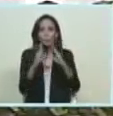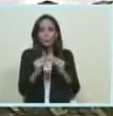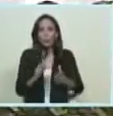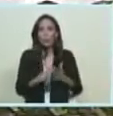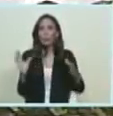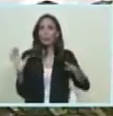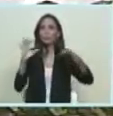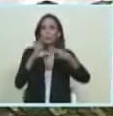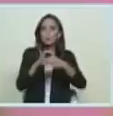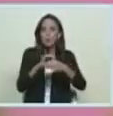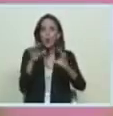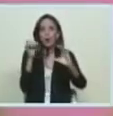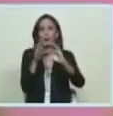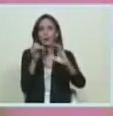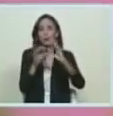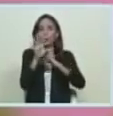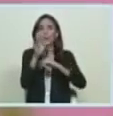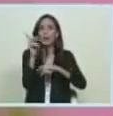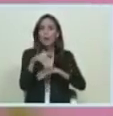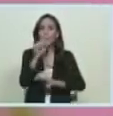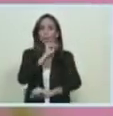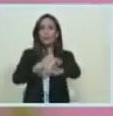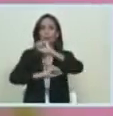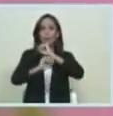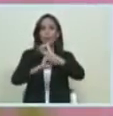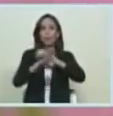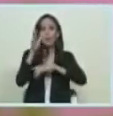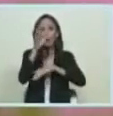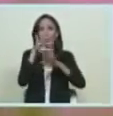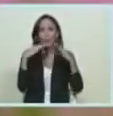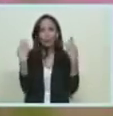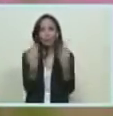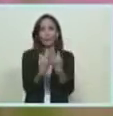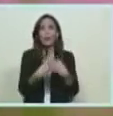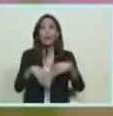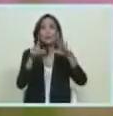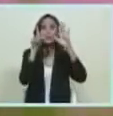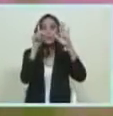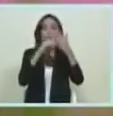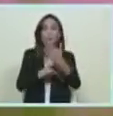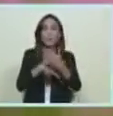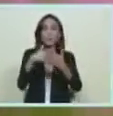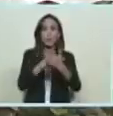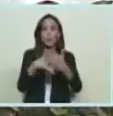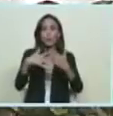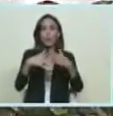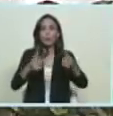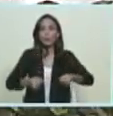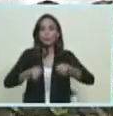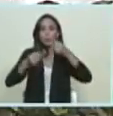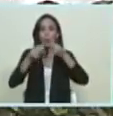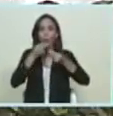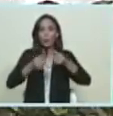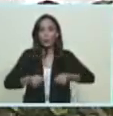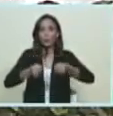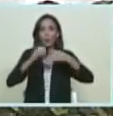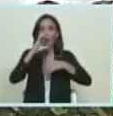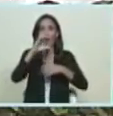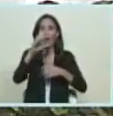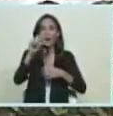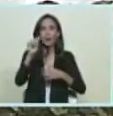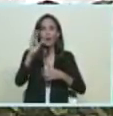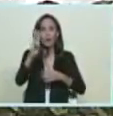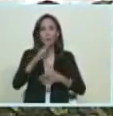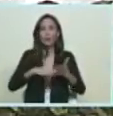para unir el carné de la patria y proteger a la familia de los CLAP, 6 millones de familias de los CLAP. Así que anuncio que el